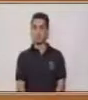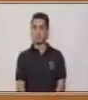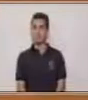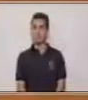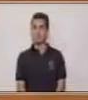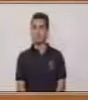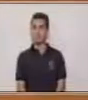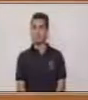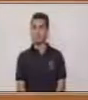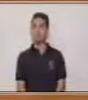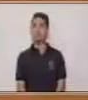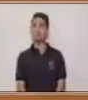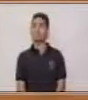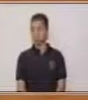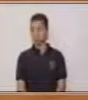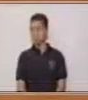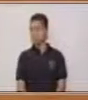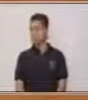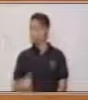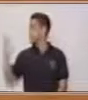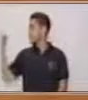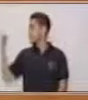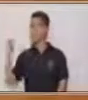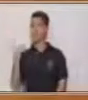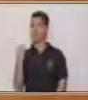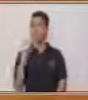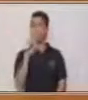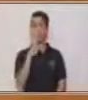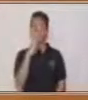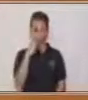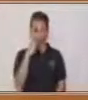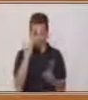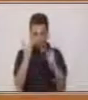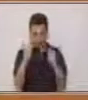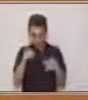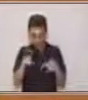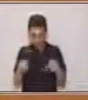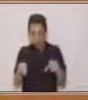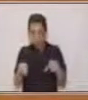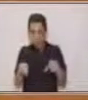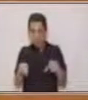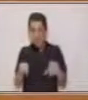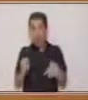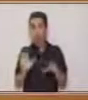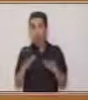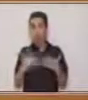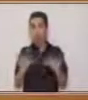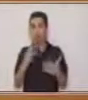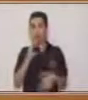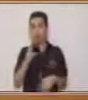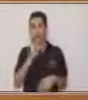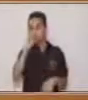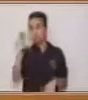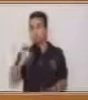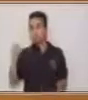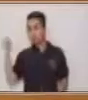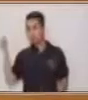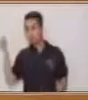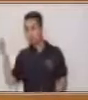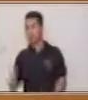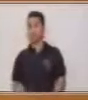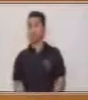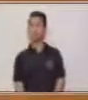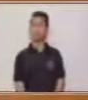Muy bien, esta sería la número 4, cuenta y escribe cuál es el porcentaje de esta representación.